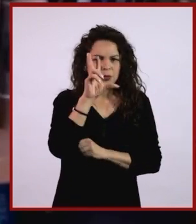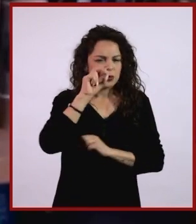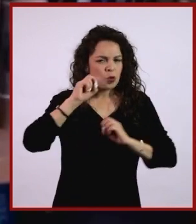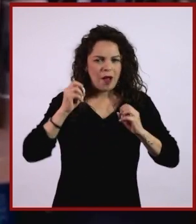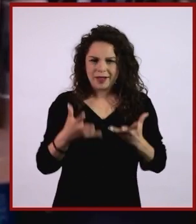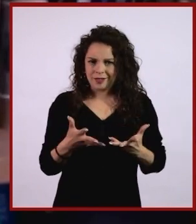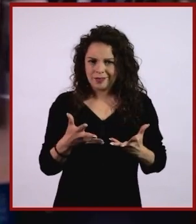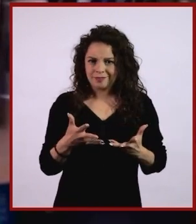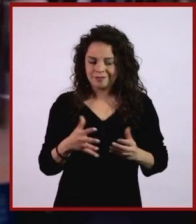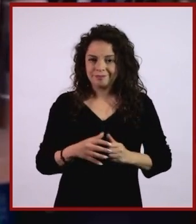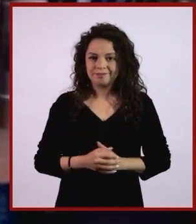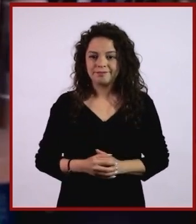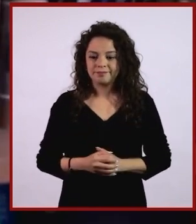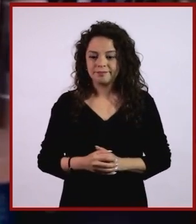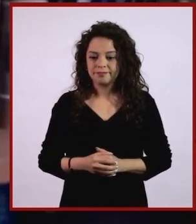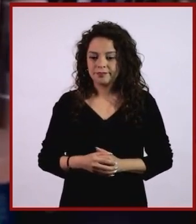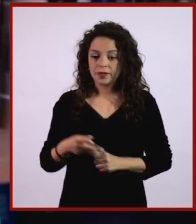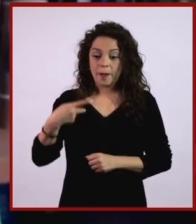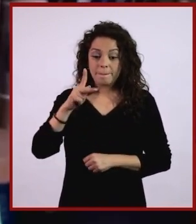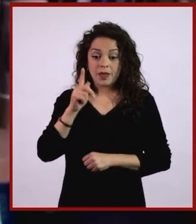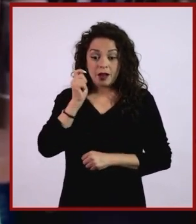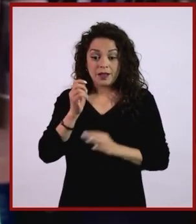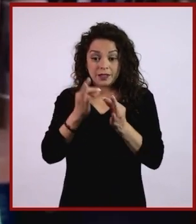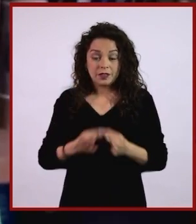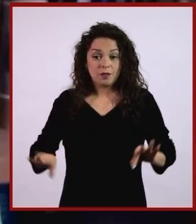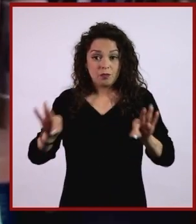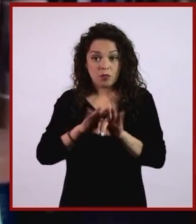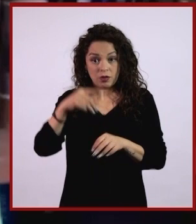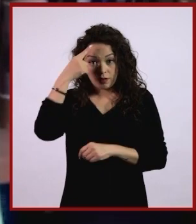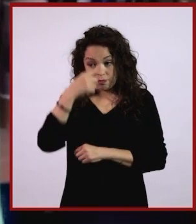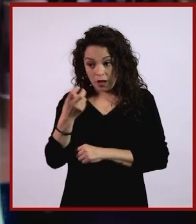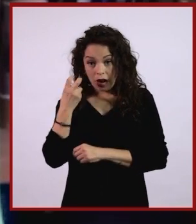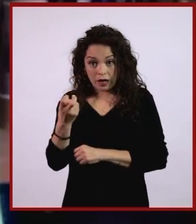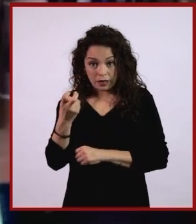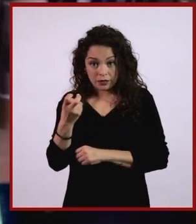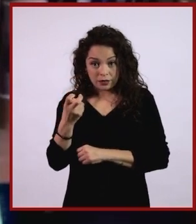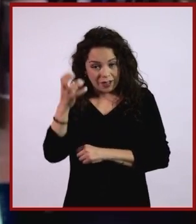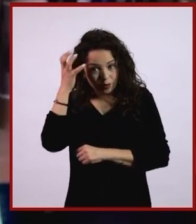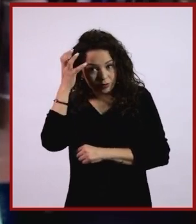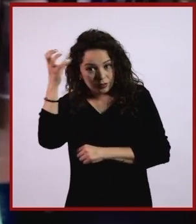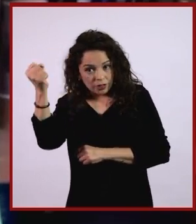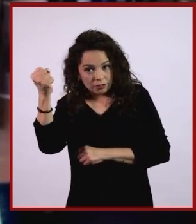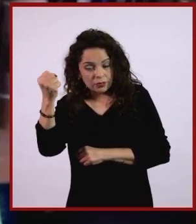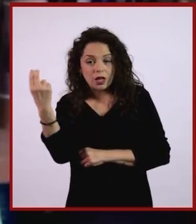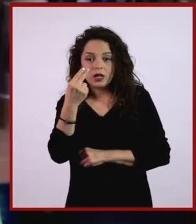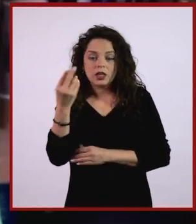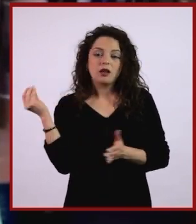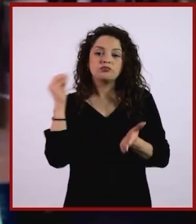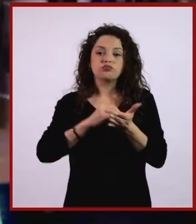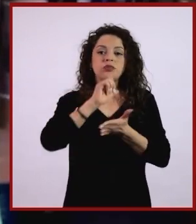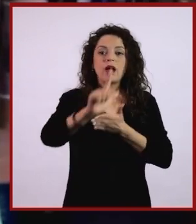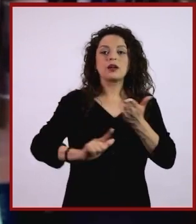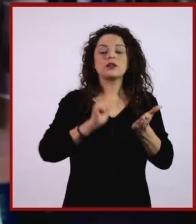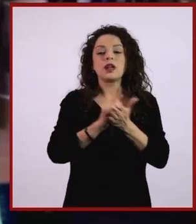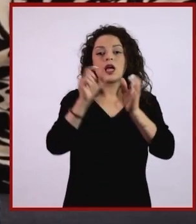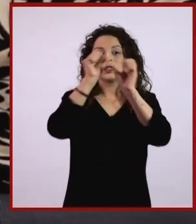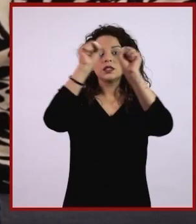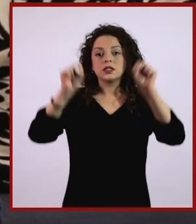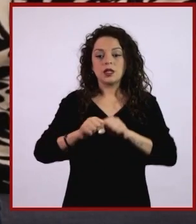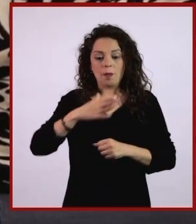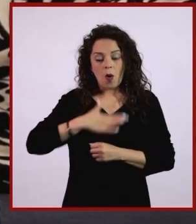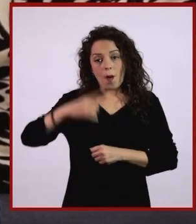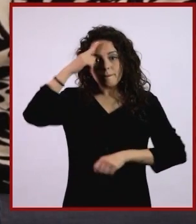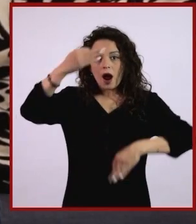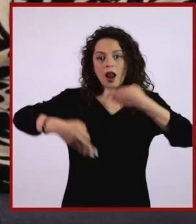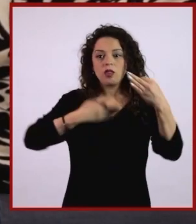cambio, entonces, un punto fundamental para la cohesión social sería la existencia de una ley y de un sistema de justicia que se